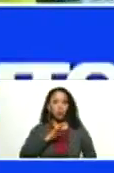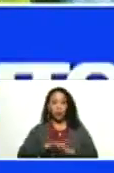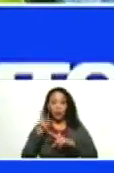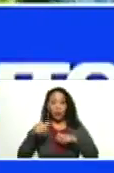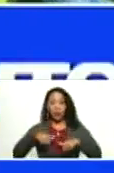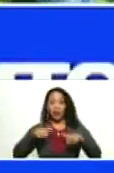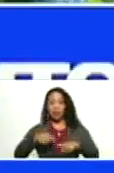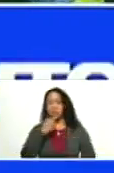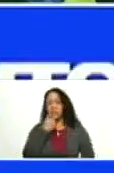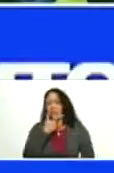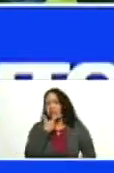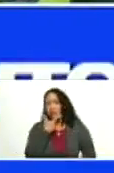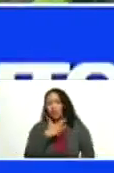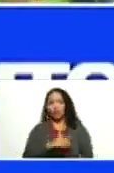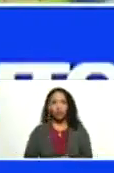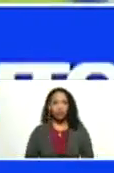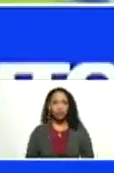belleza, ¿vale? ¿Ah?